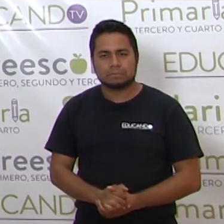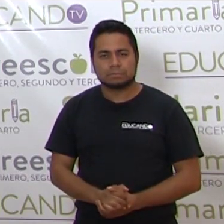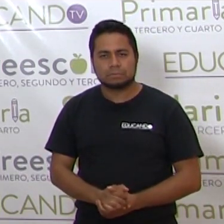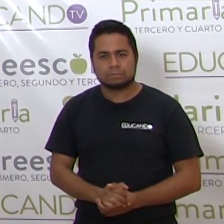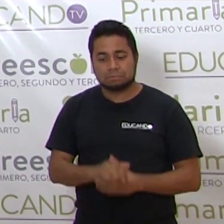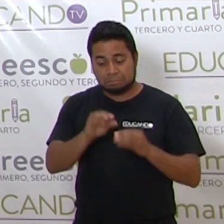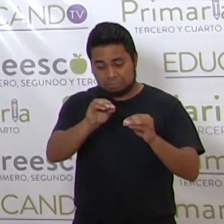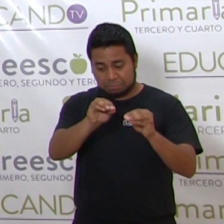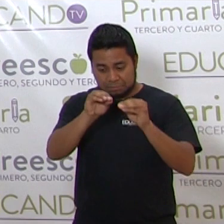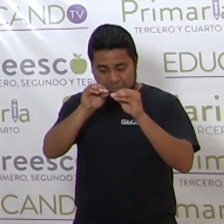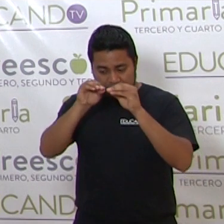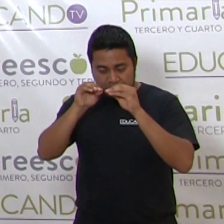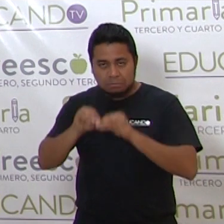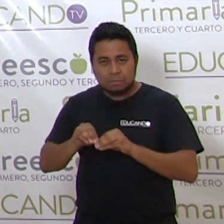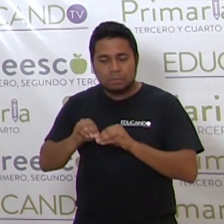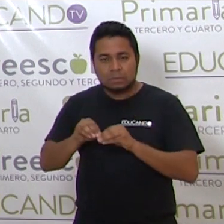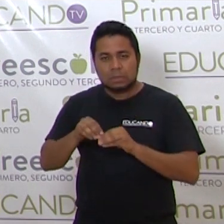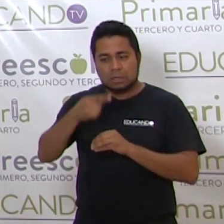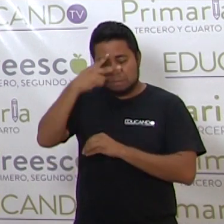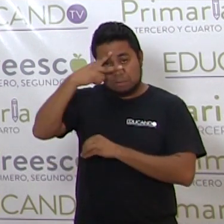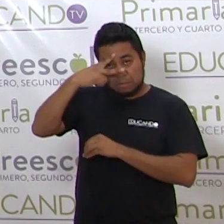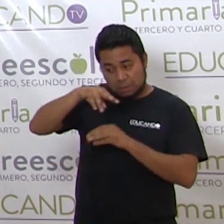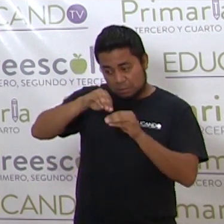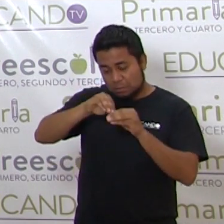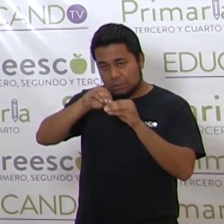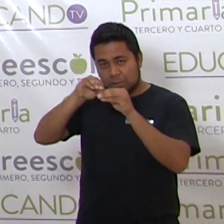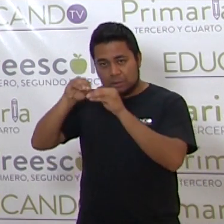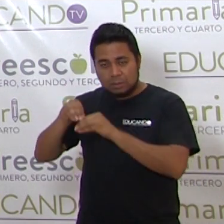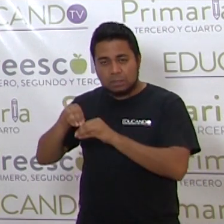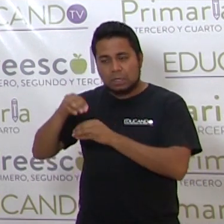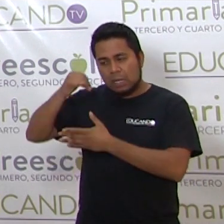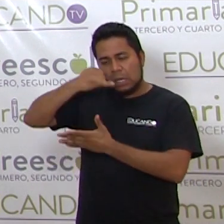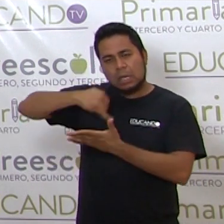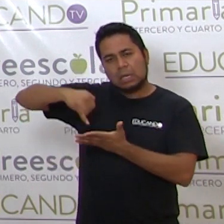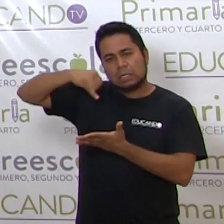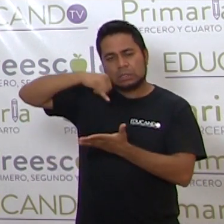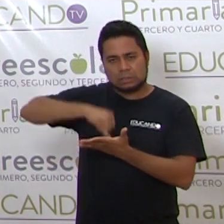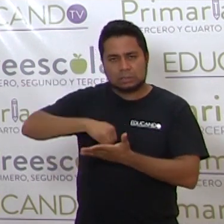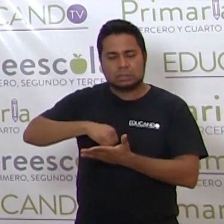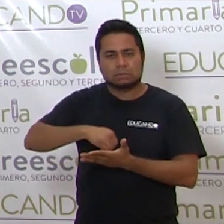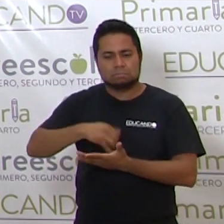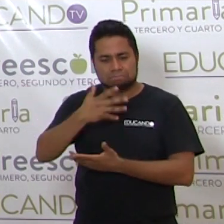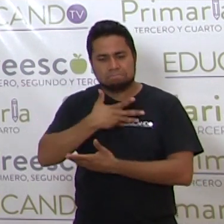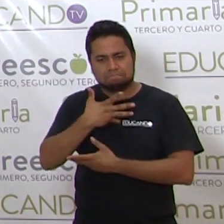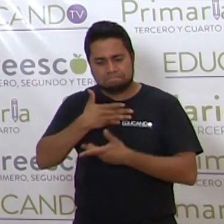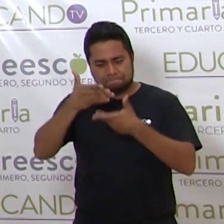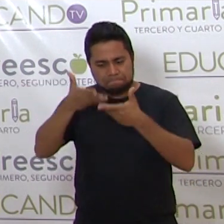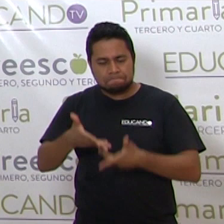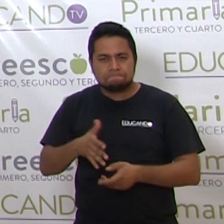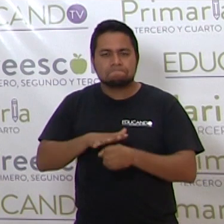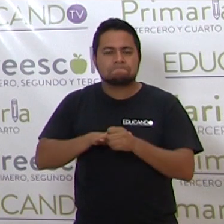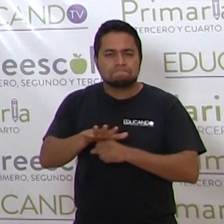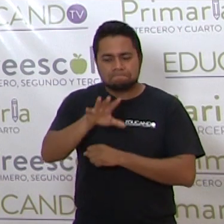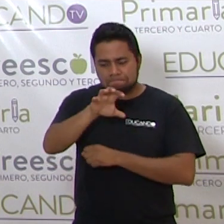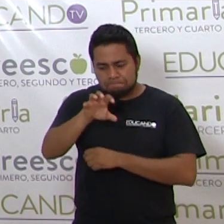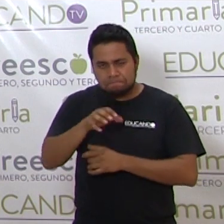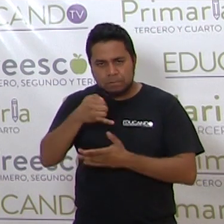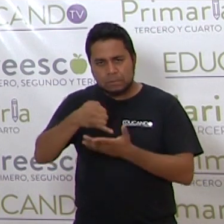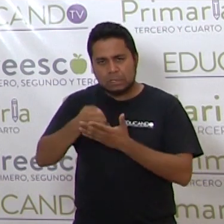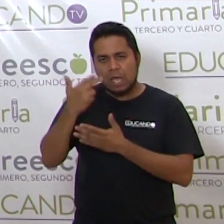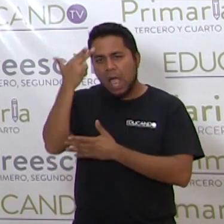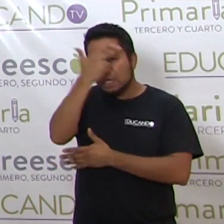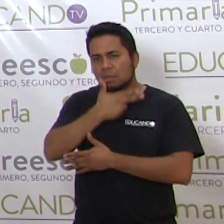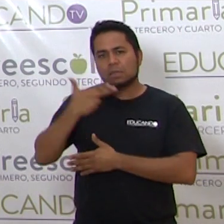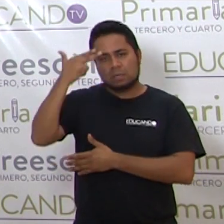un brinco de mexico a estas islas que están aquí que son haití